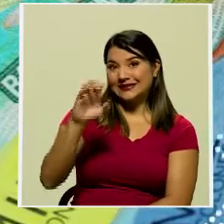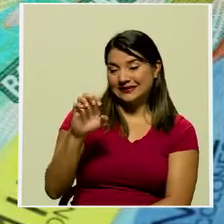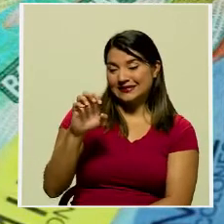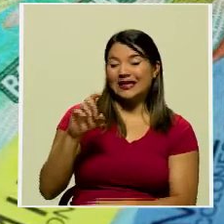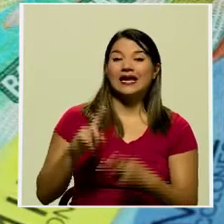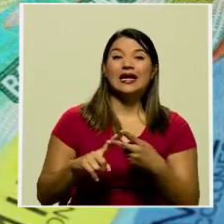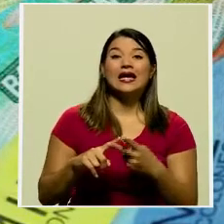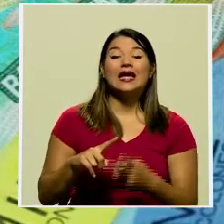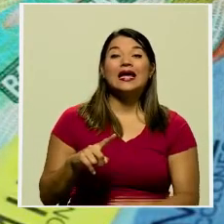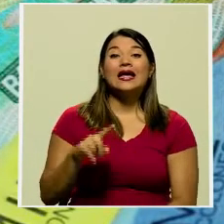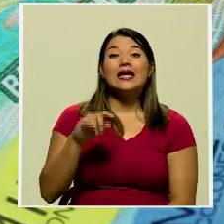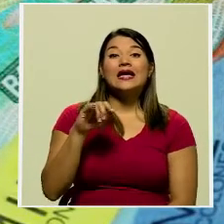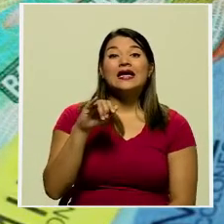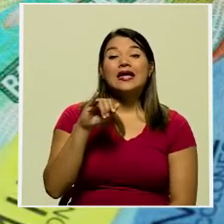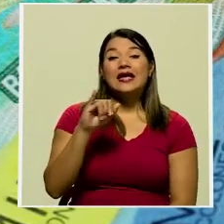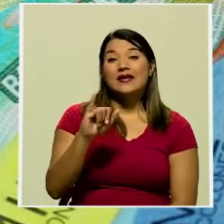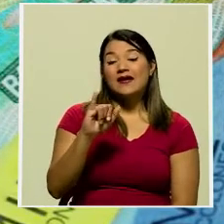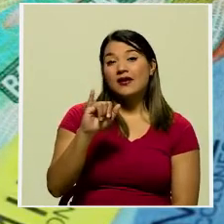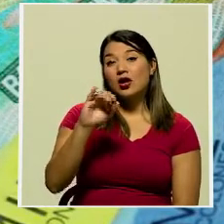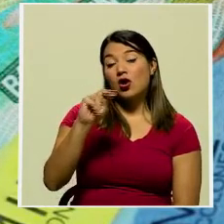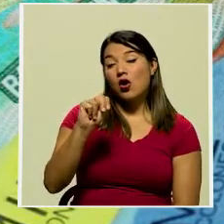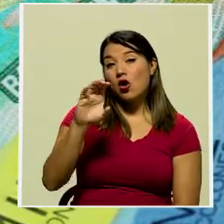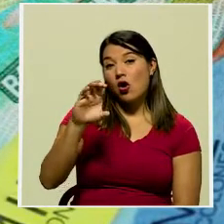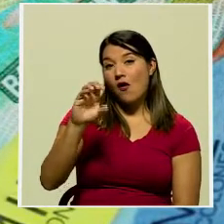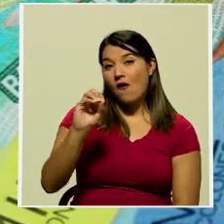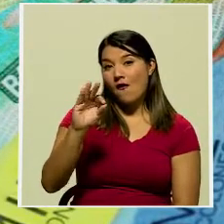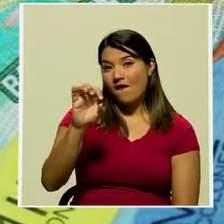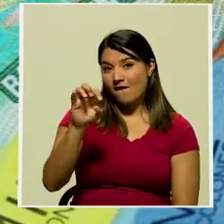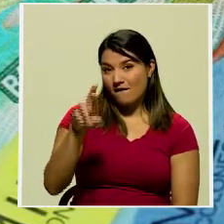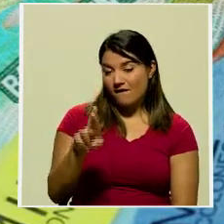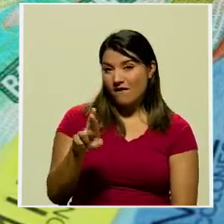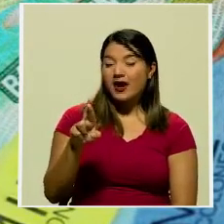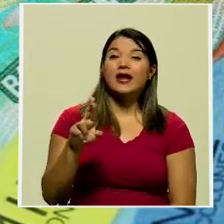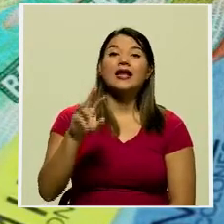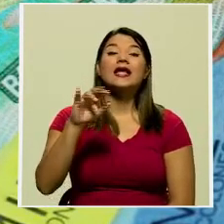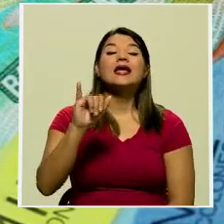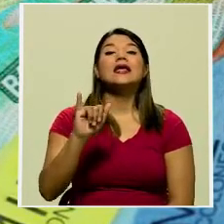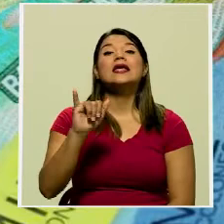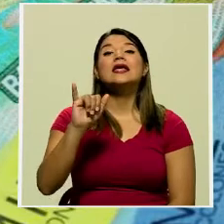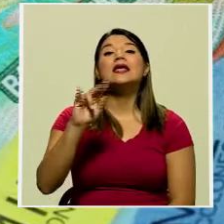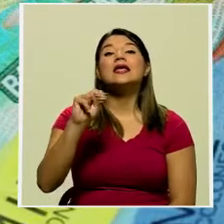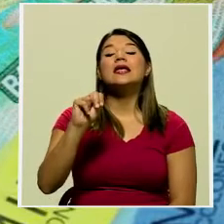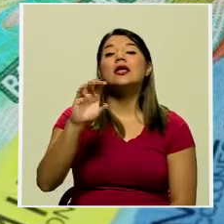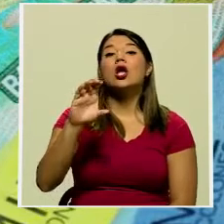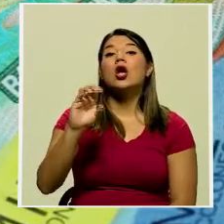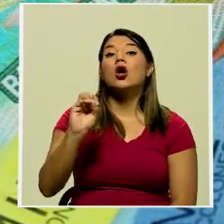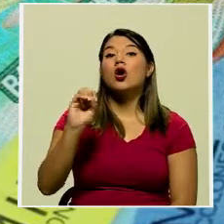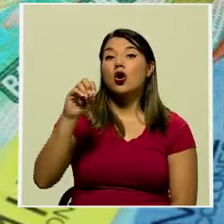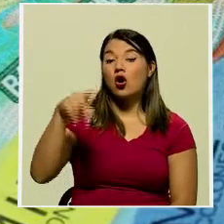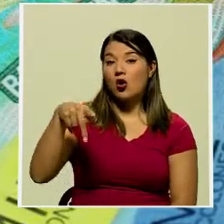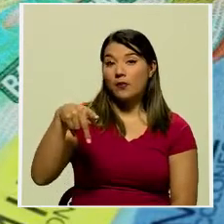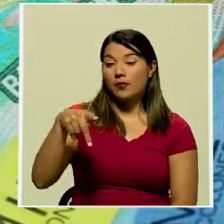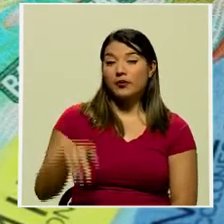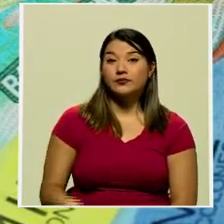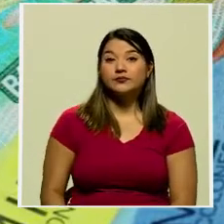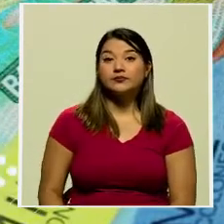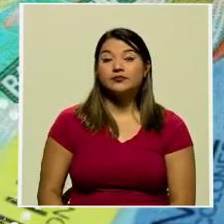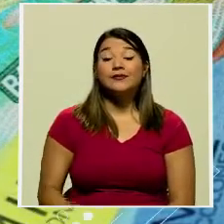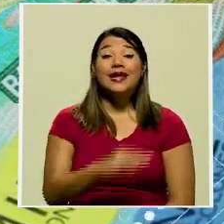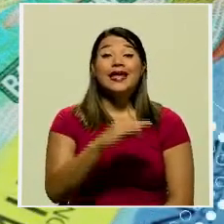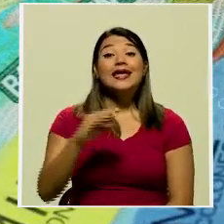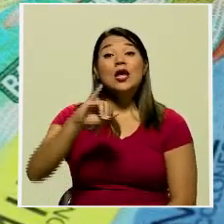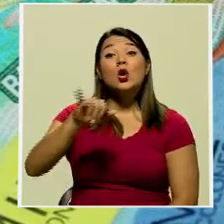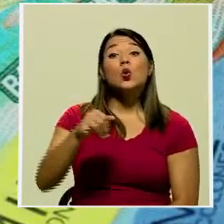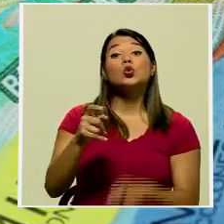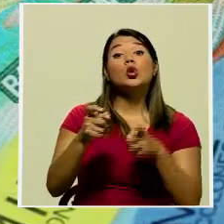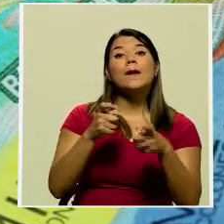Instituto Costarricense de Ferrocarriles, el Instituto Costarricense de Puertos del Pacífico, INCOP, y la Junta de